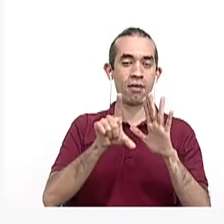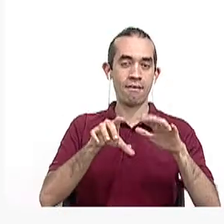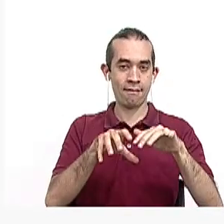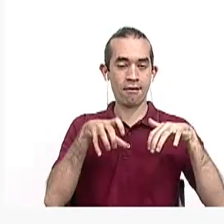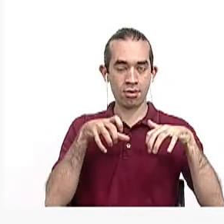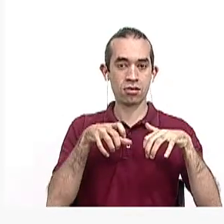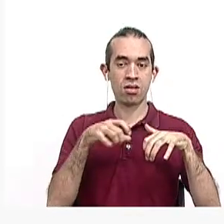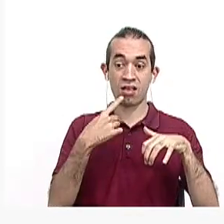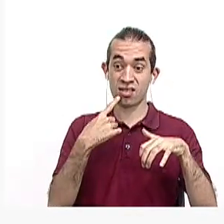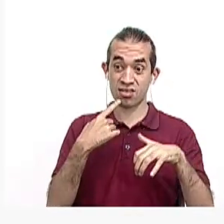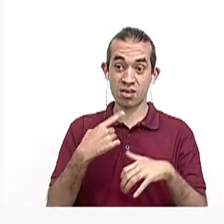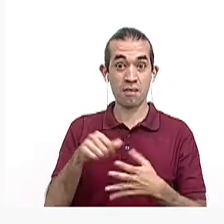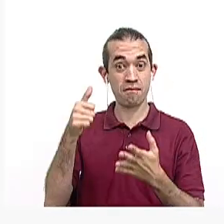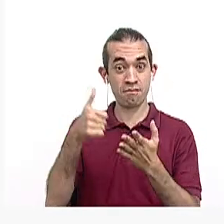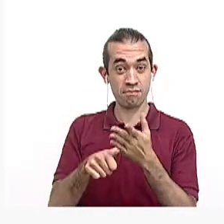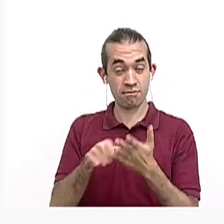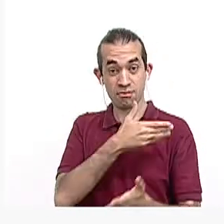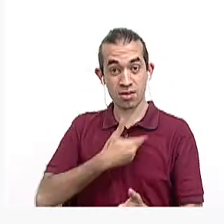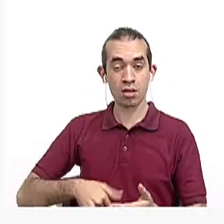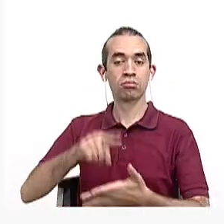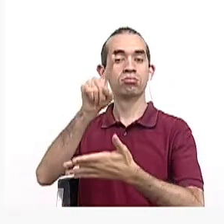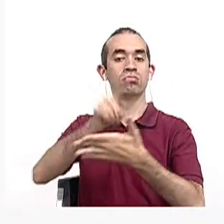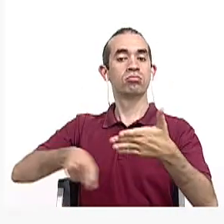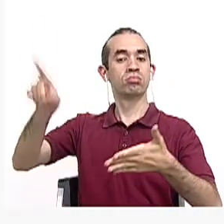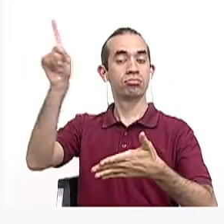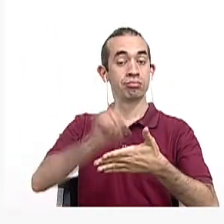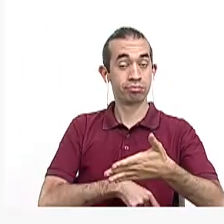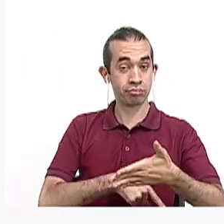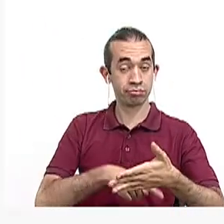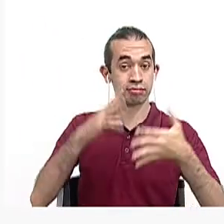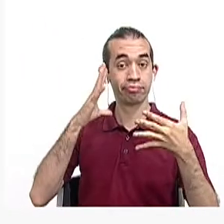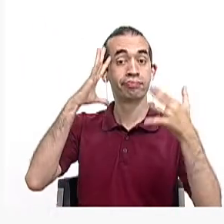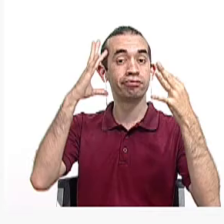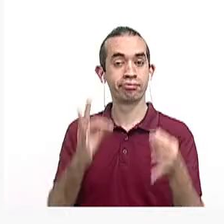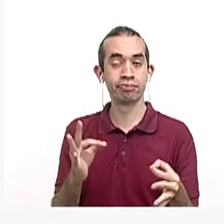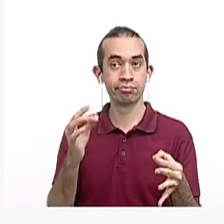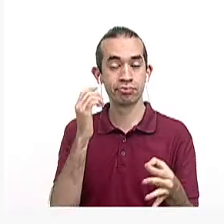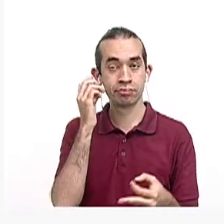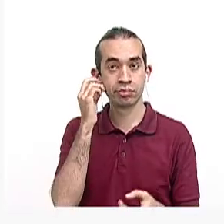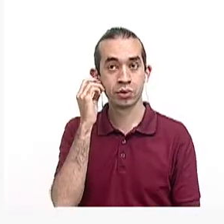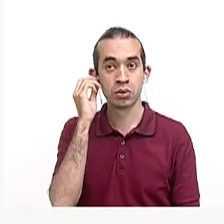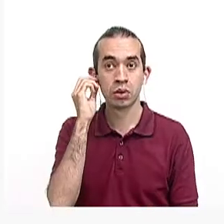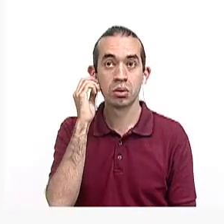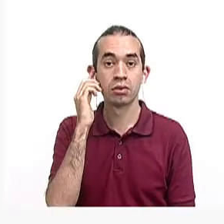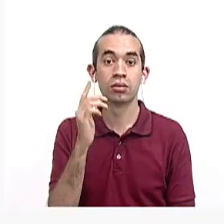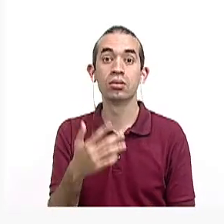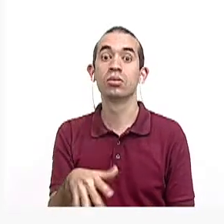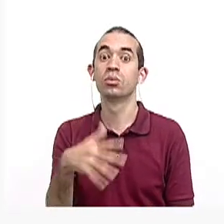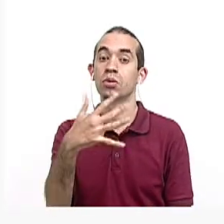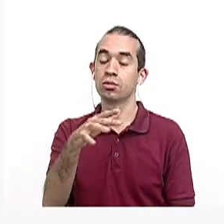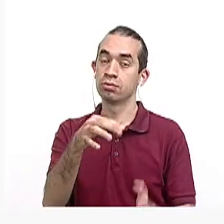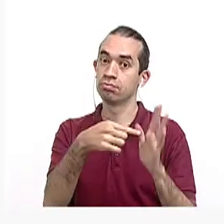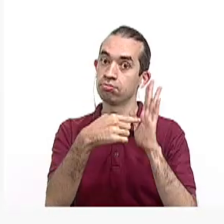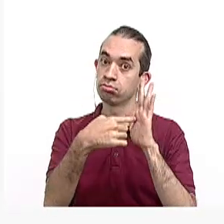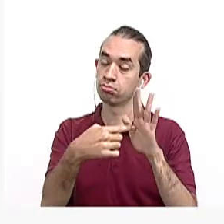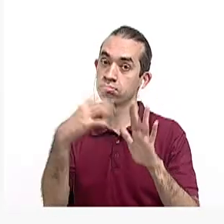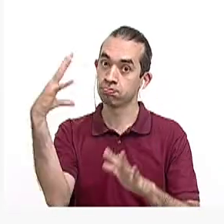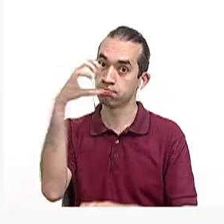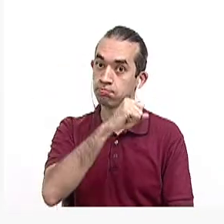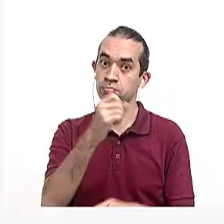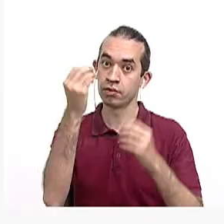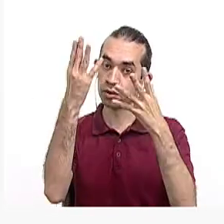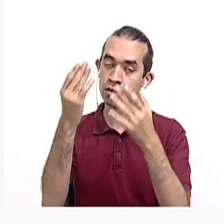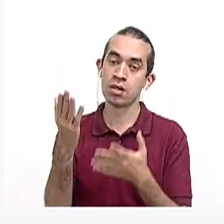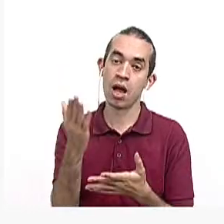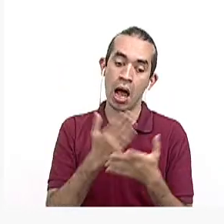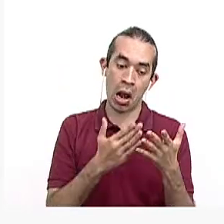elecciones presidenciales. Y es que en esto hay nuevos y reveladores datos. Un sector decía que